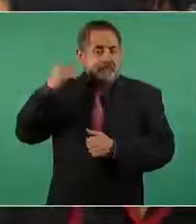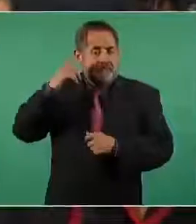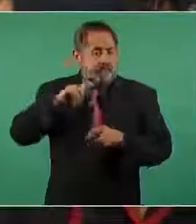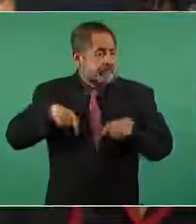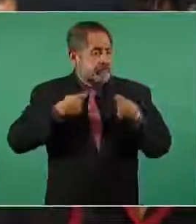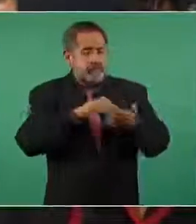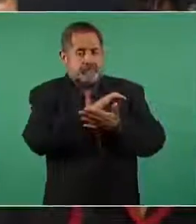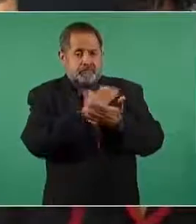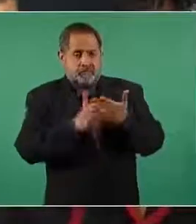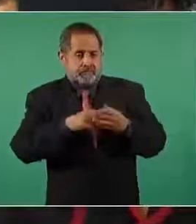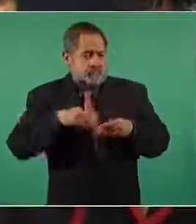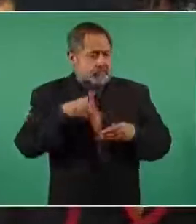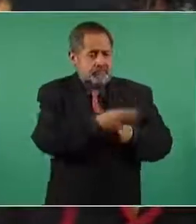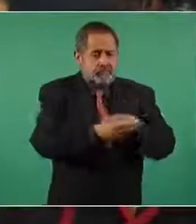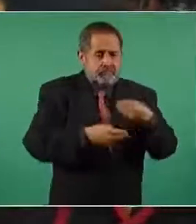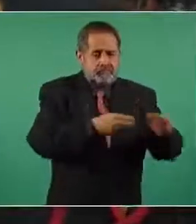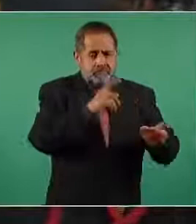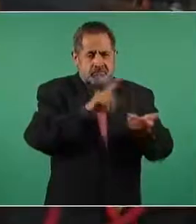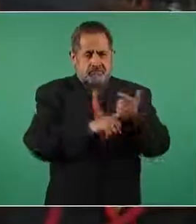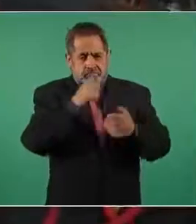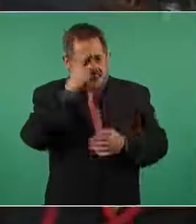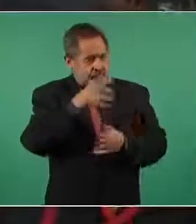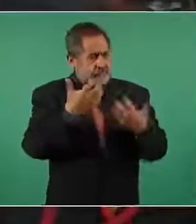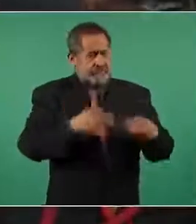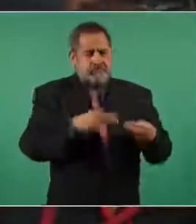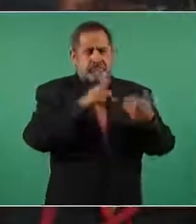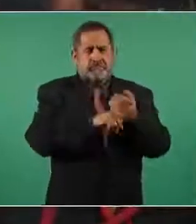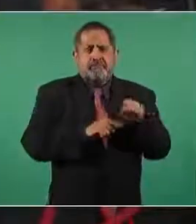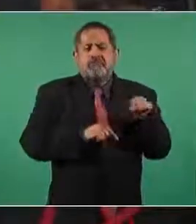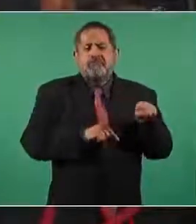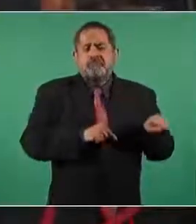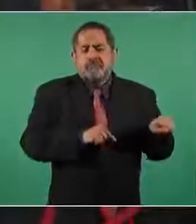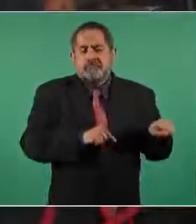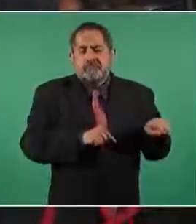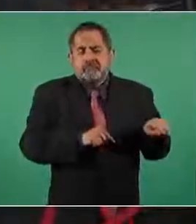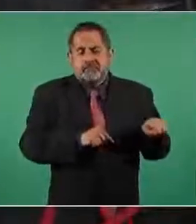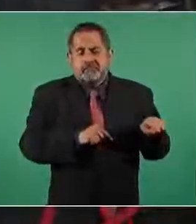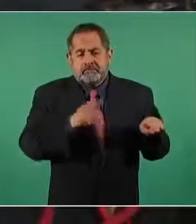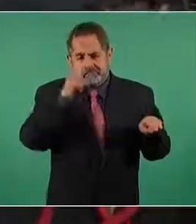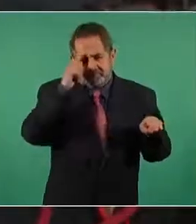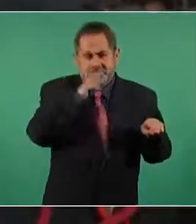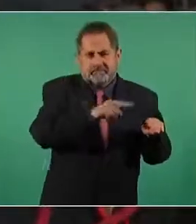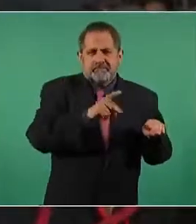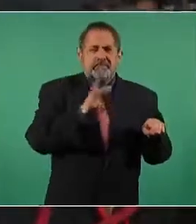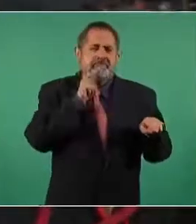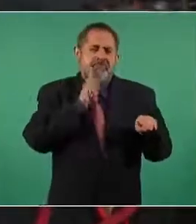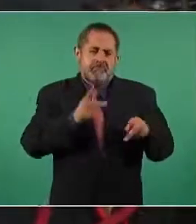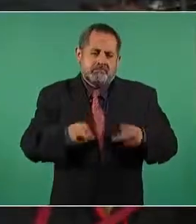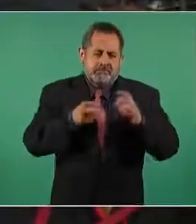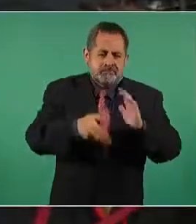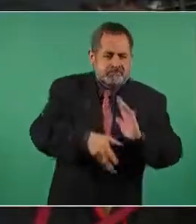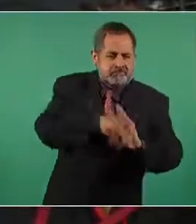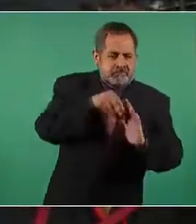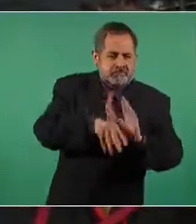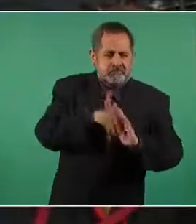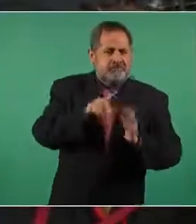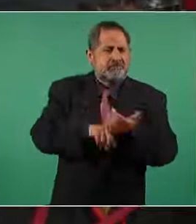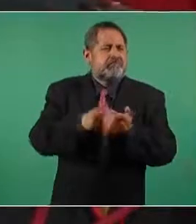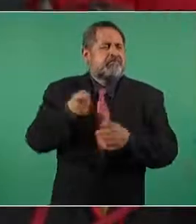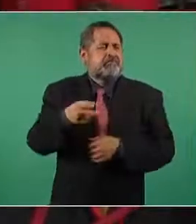y extracción de hidrocarburos para empresas derivadas para la explotación del petróleo llamadas